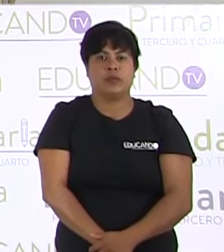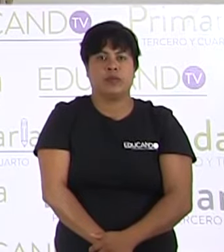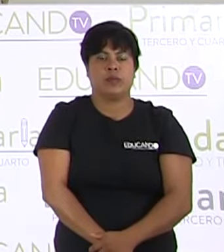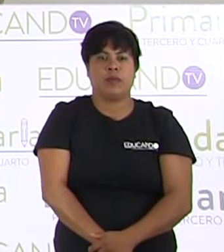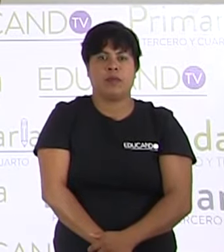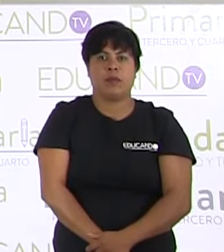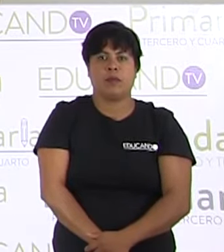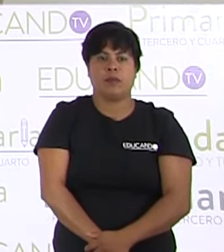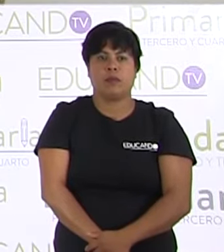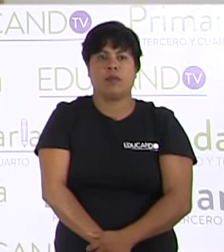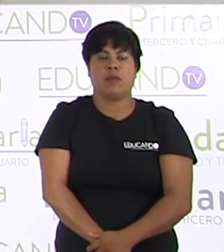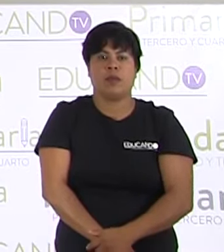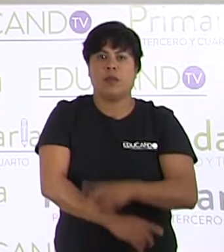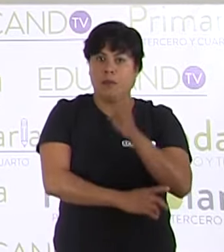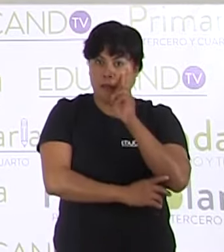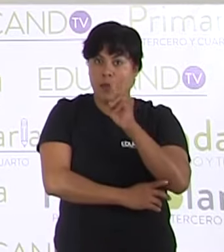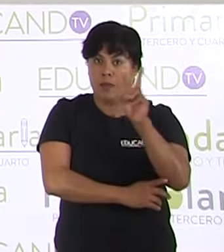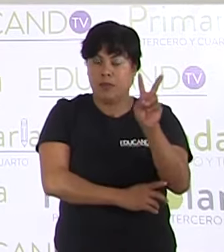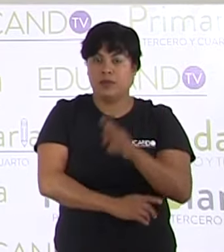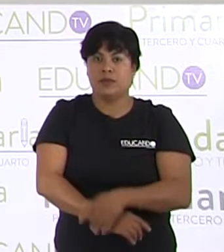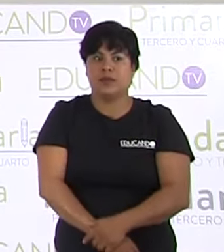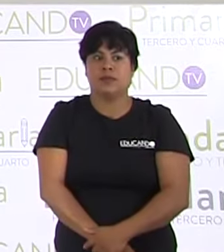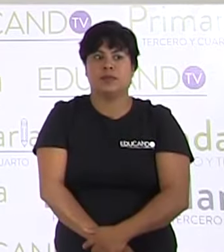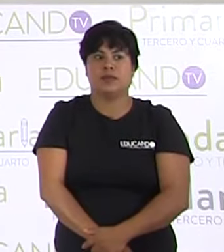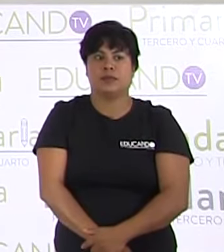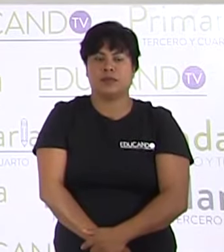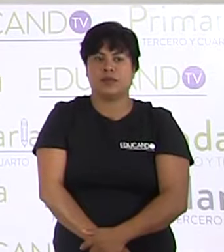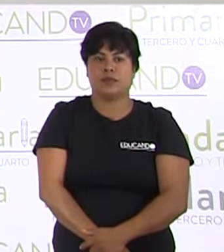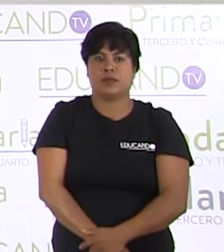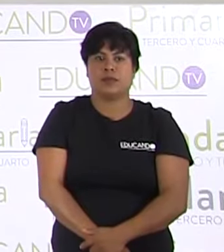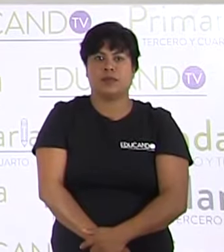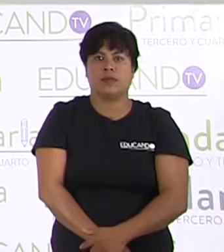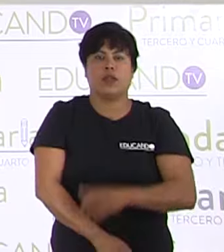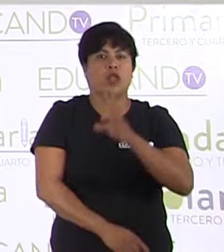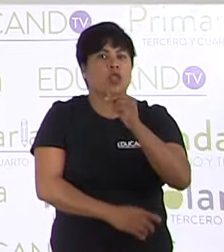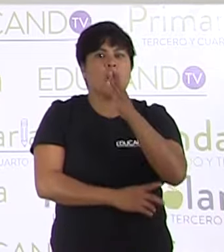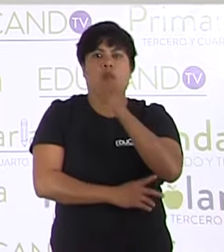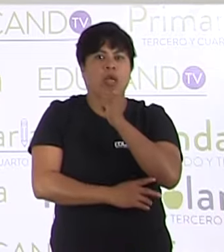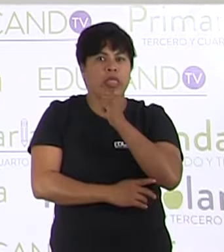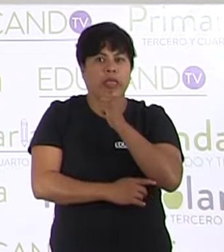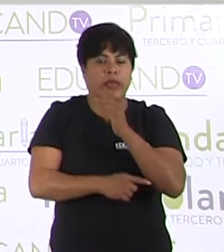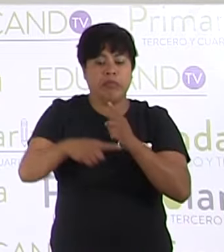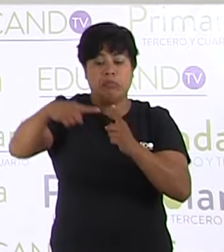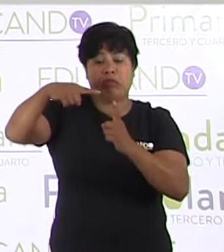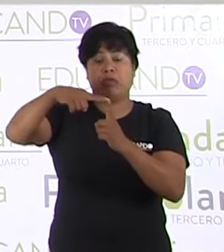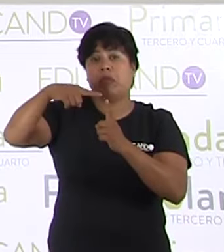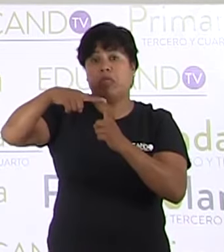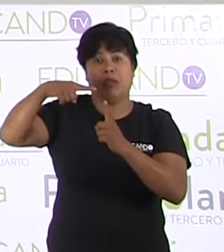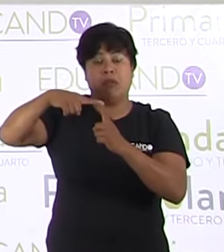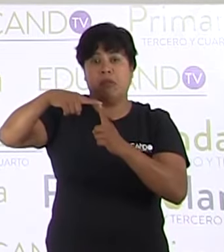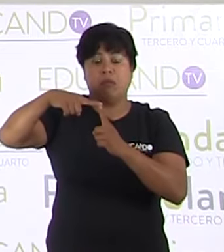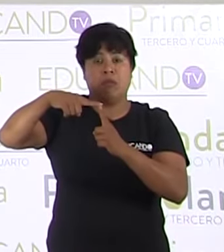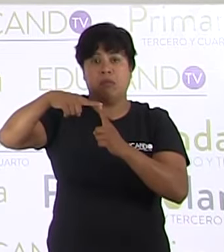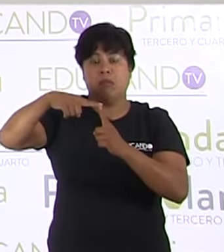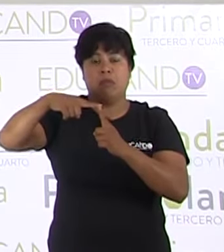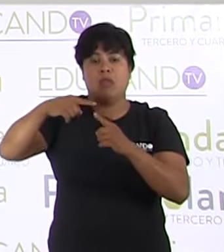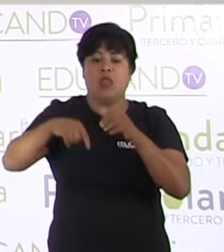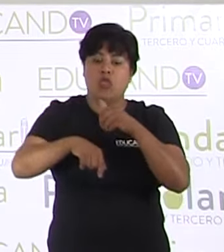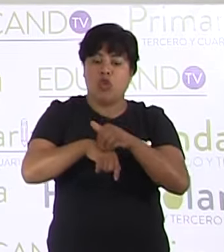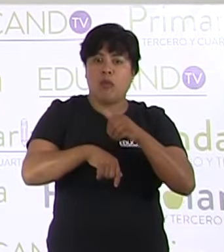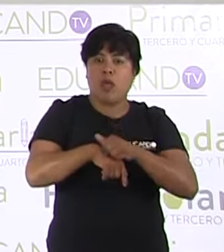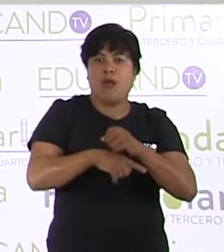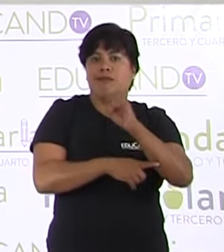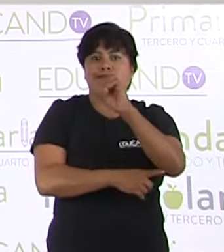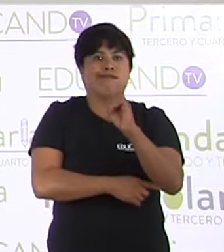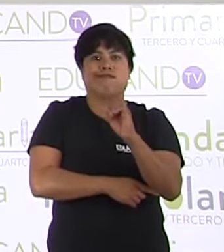ahora analicemos esto no puedes dividir ninguna cantidad por